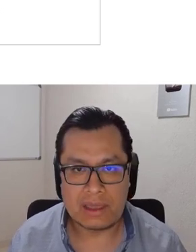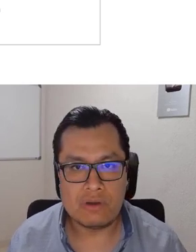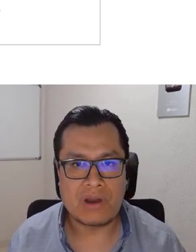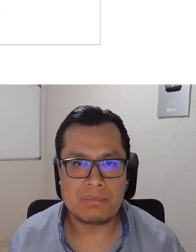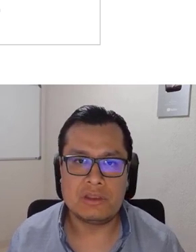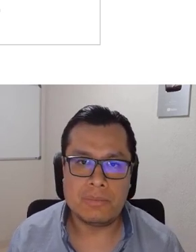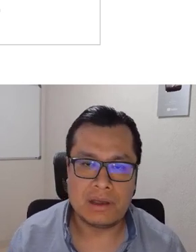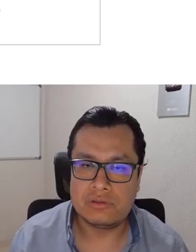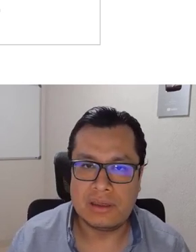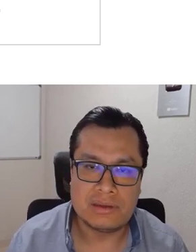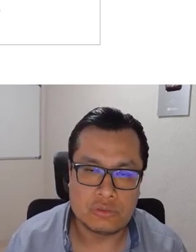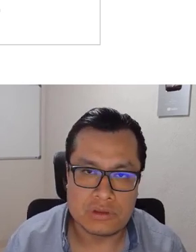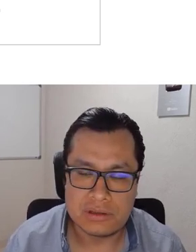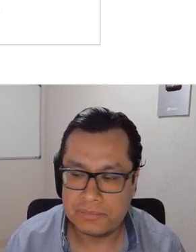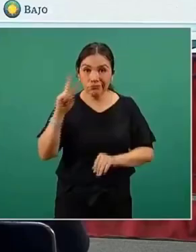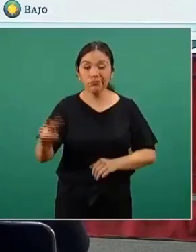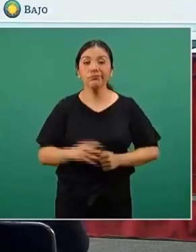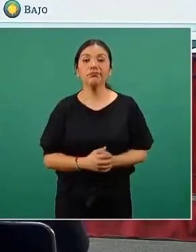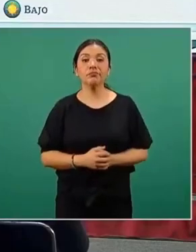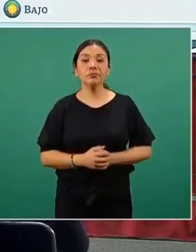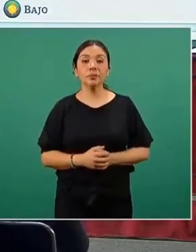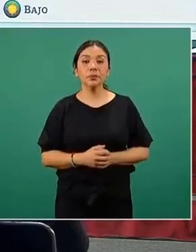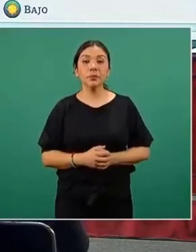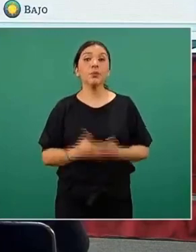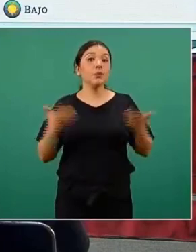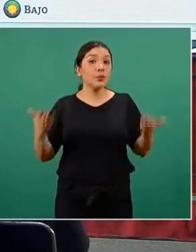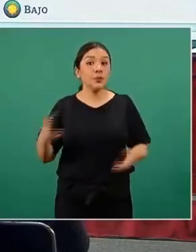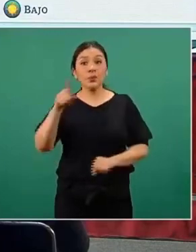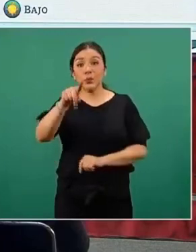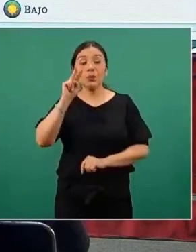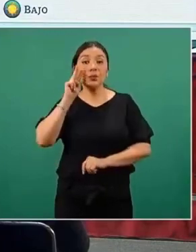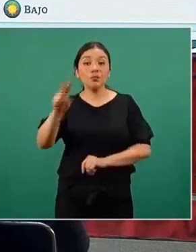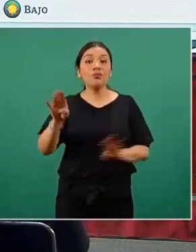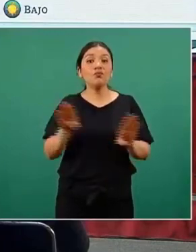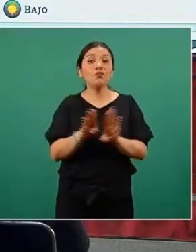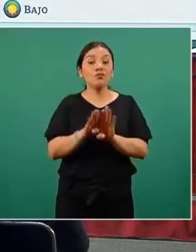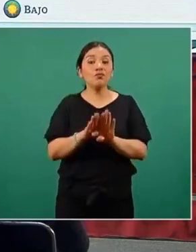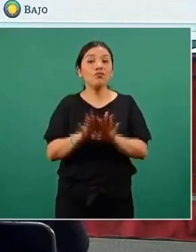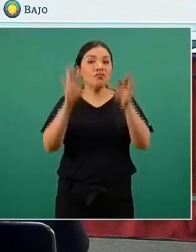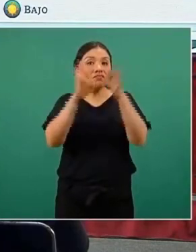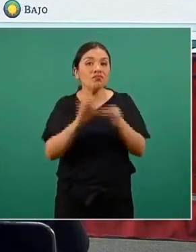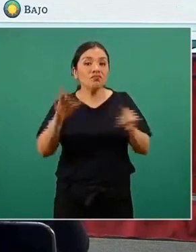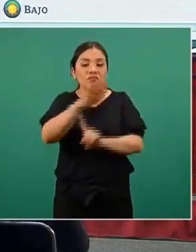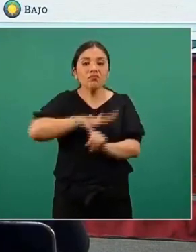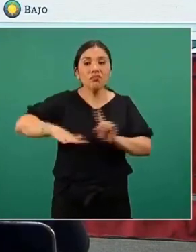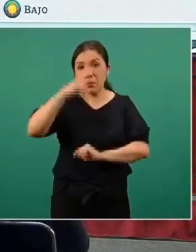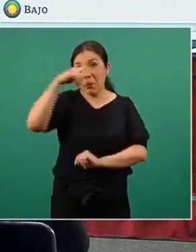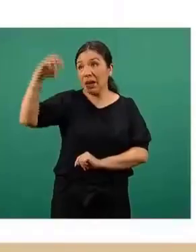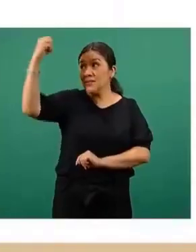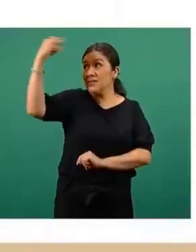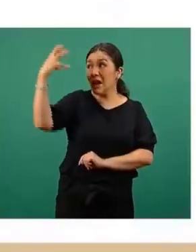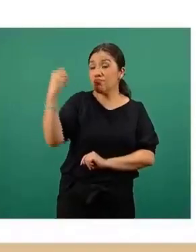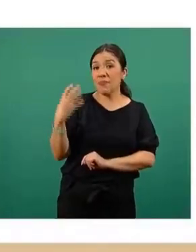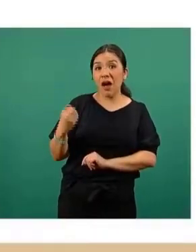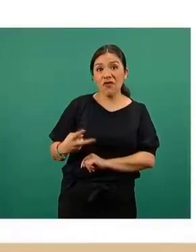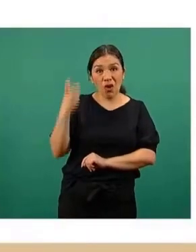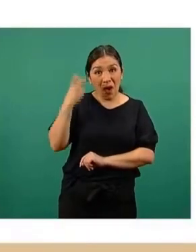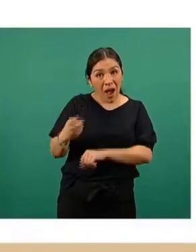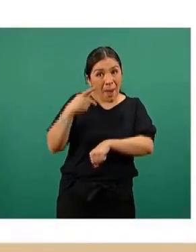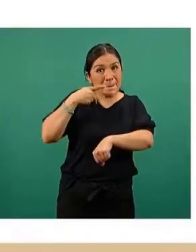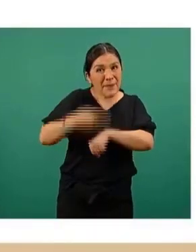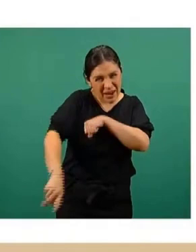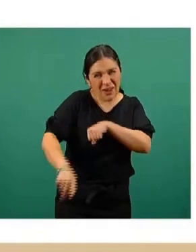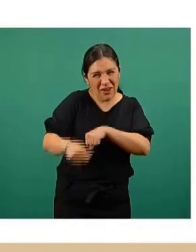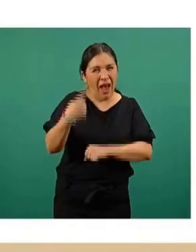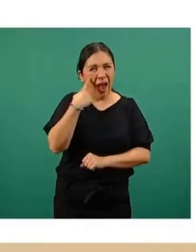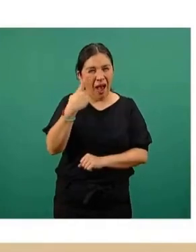entonces dejó el fragmento para que ustedes escuchen y bien pues para dar el contexto también del semáforo que te presentamos